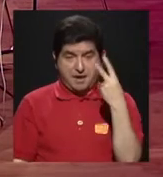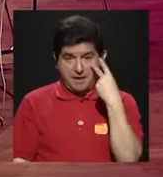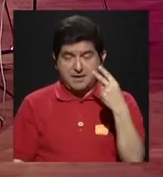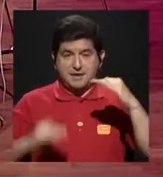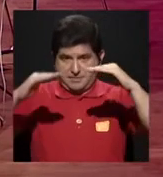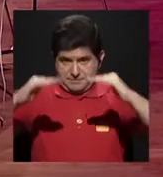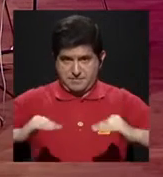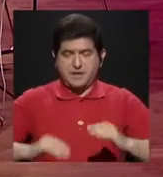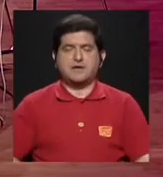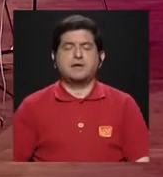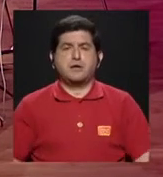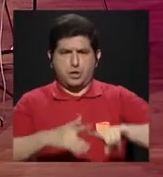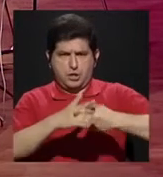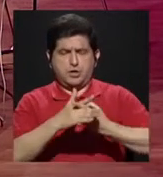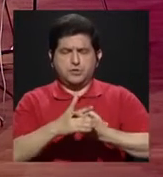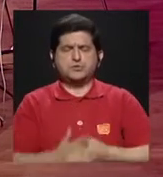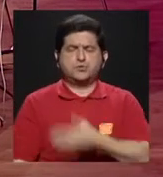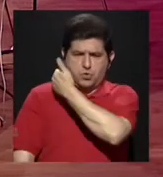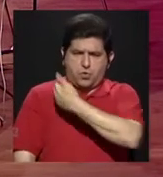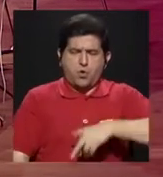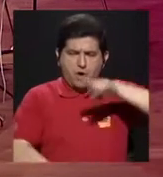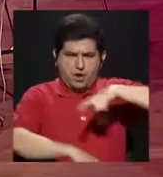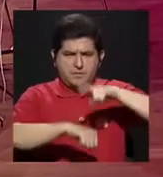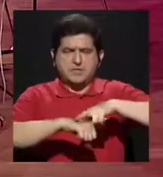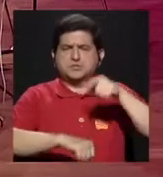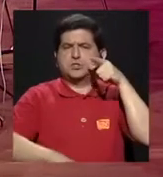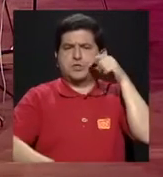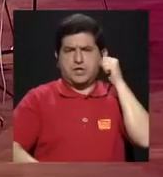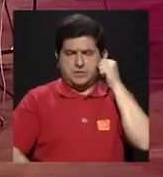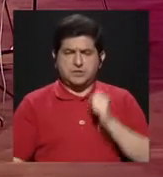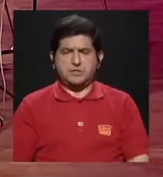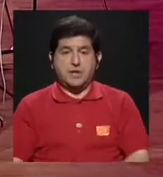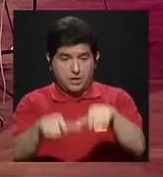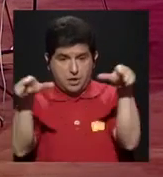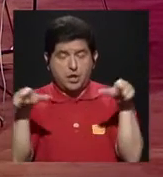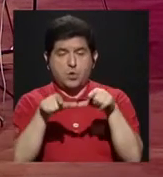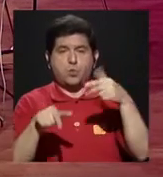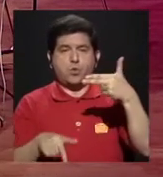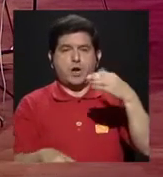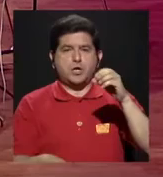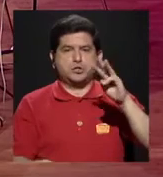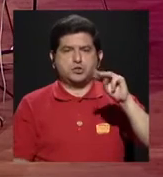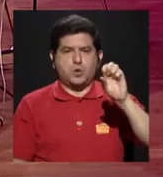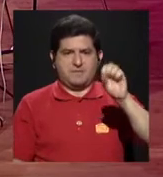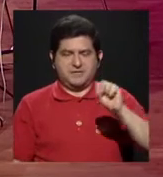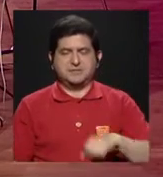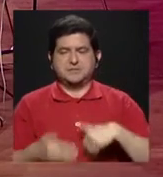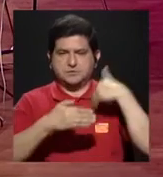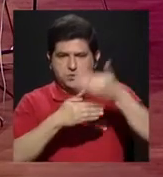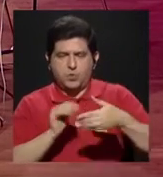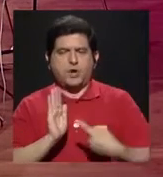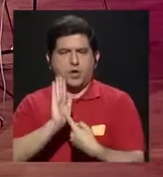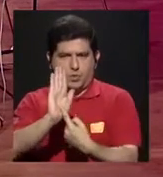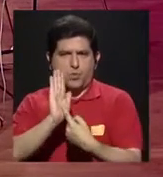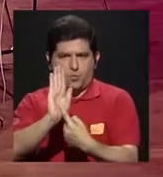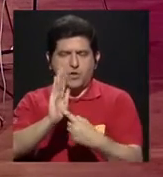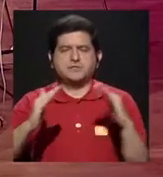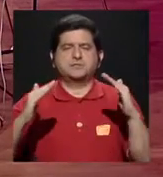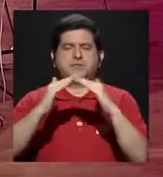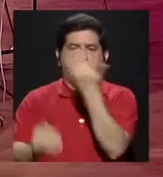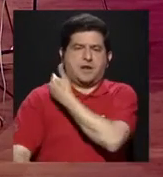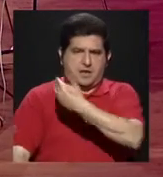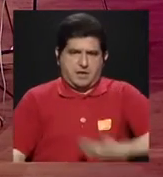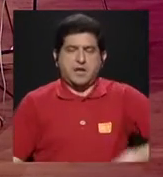Donde fue inaugurada por el señor presidente de la República, don Luis Guillermo Solís, en Chomes. Posteriormente, esta exposición estuvo en Casa